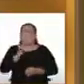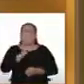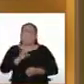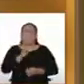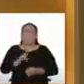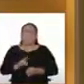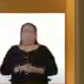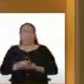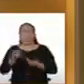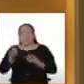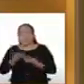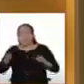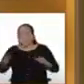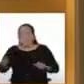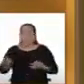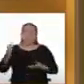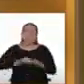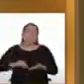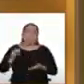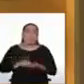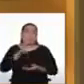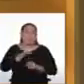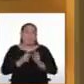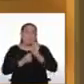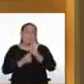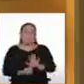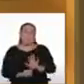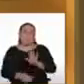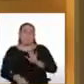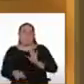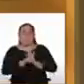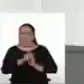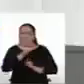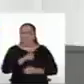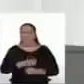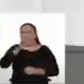esa no es la manera de presentar una ley. Además, la palabra castigación no existe.